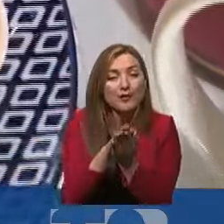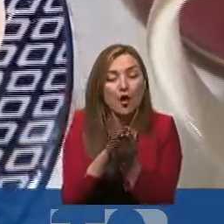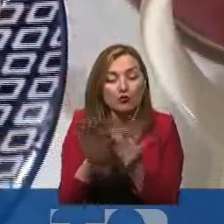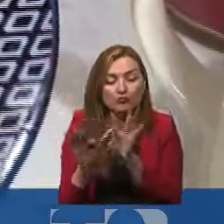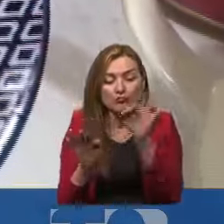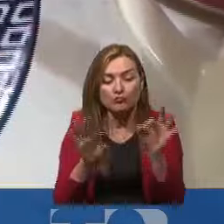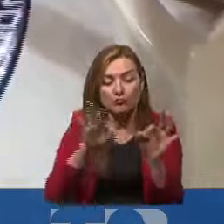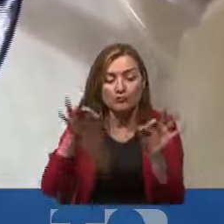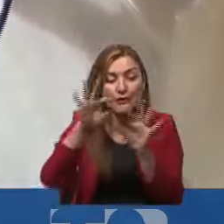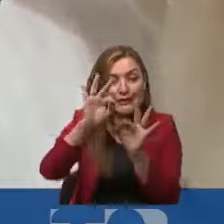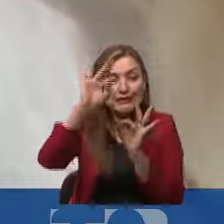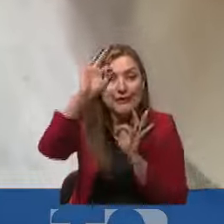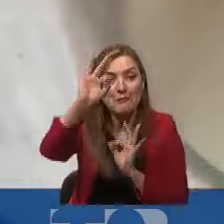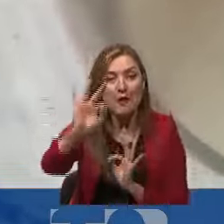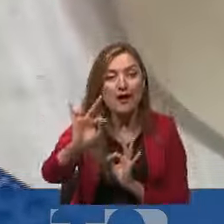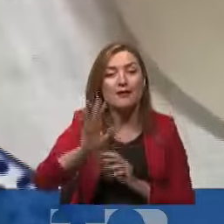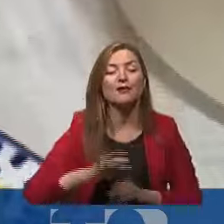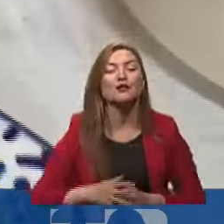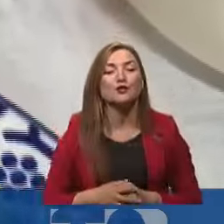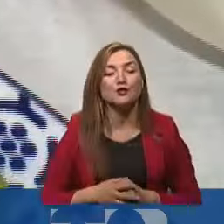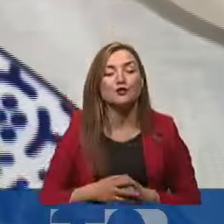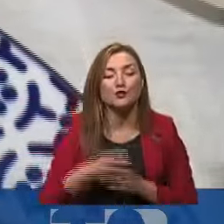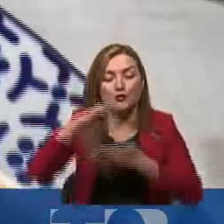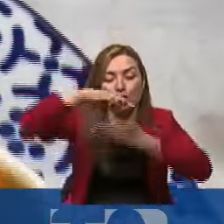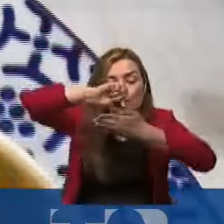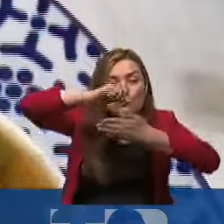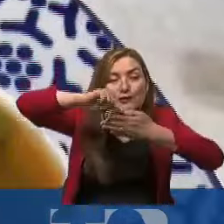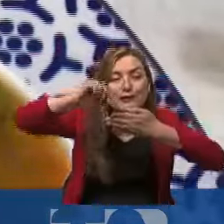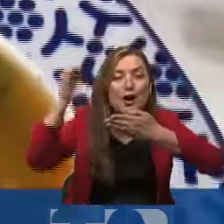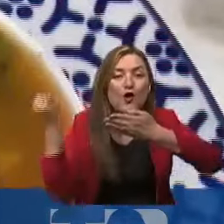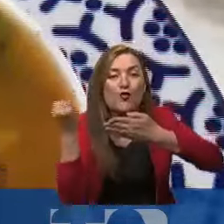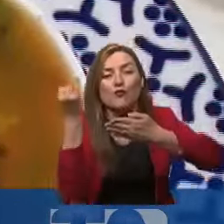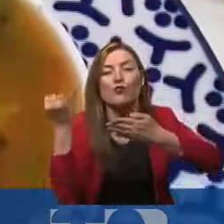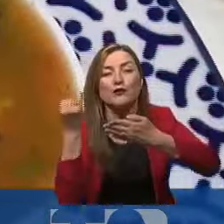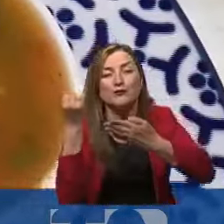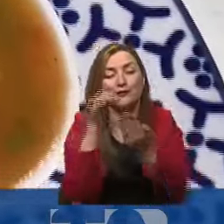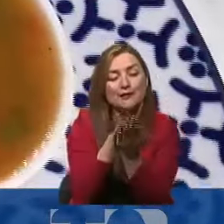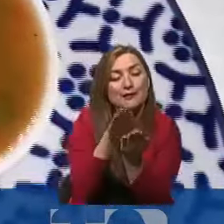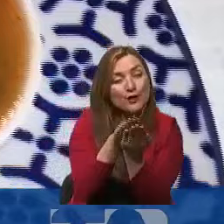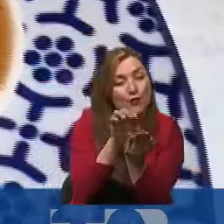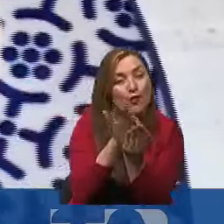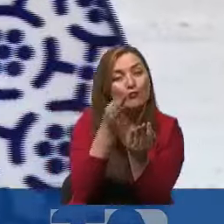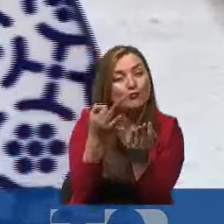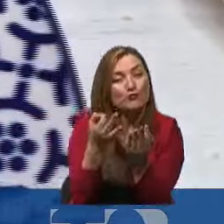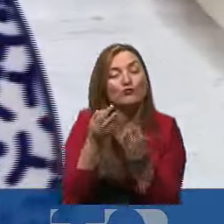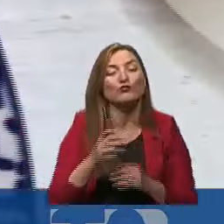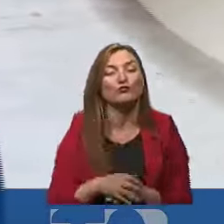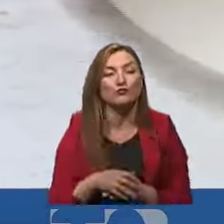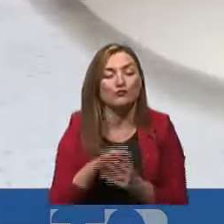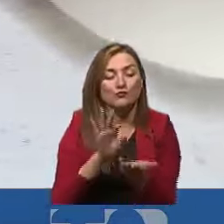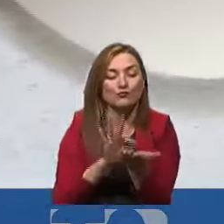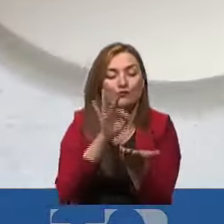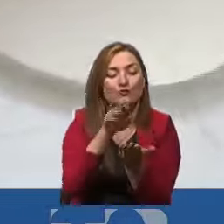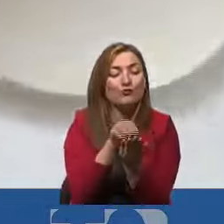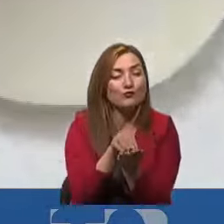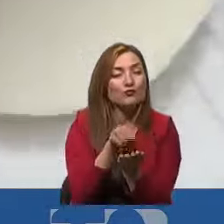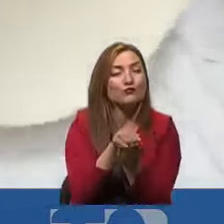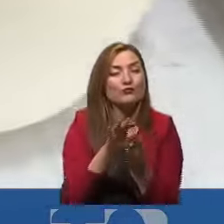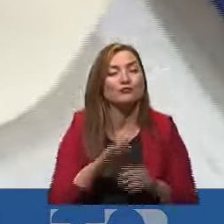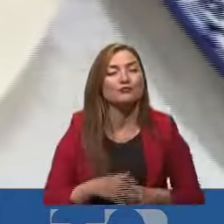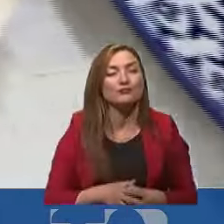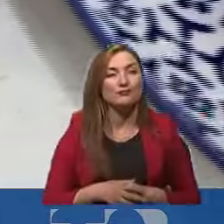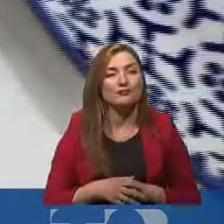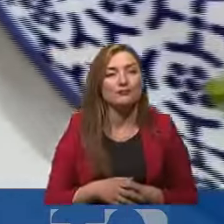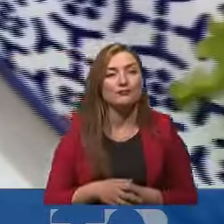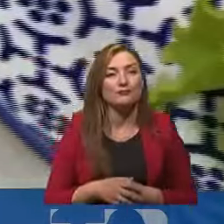Nosotros tenemos lo que es la empanada de verde, el tamal, la humita, tenemos el bolón, el tigrillo